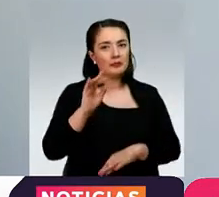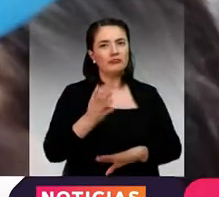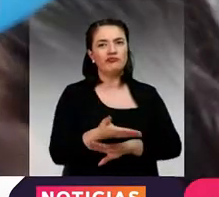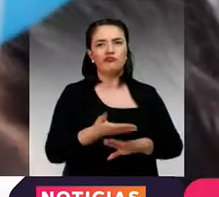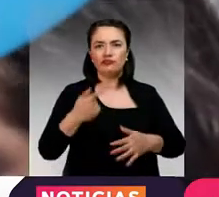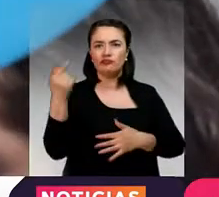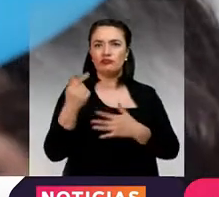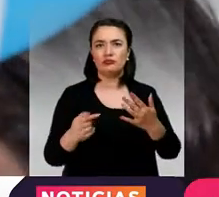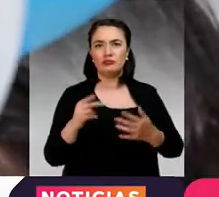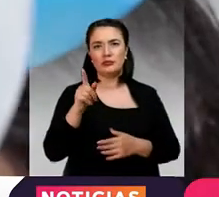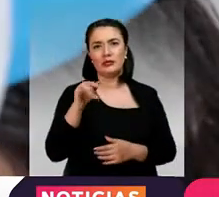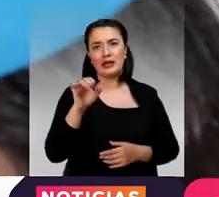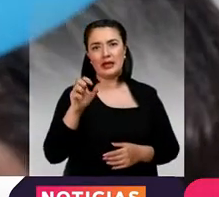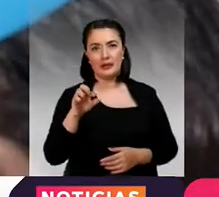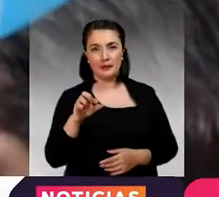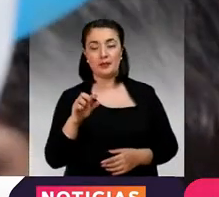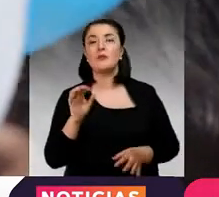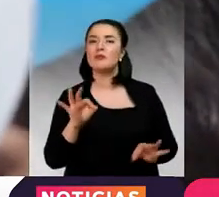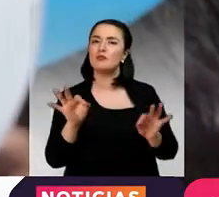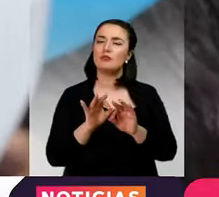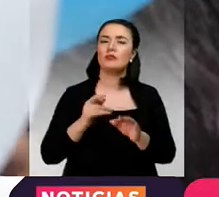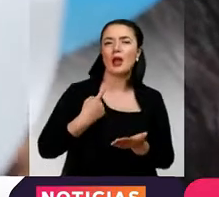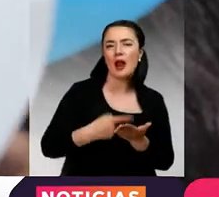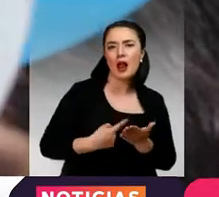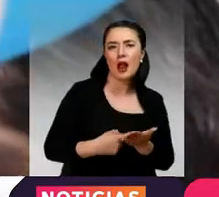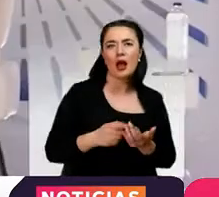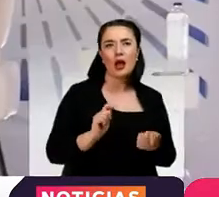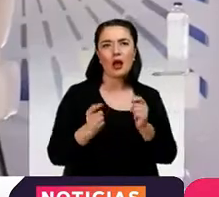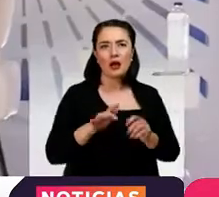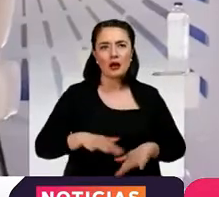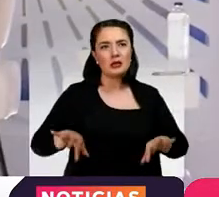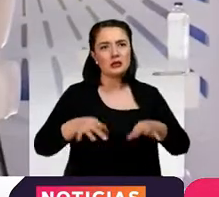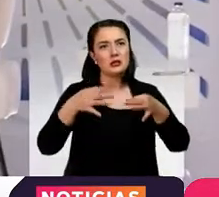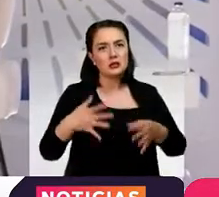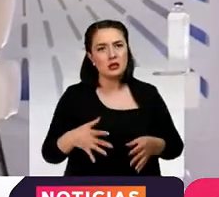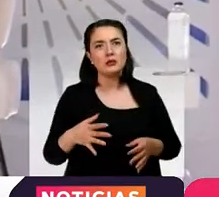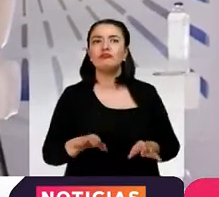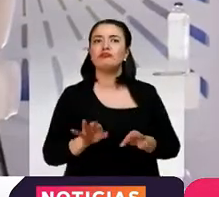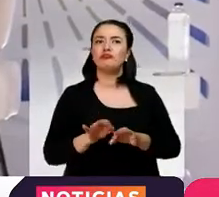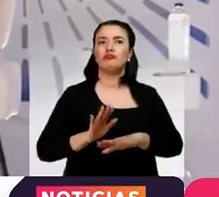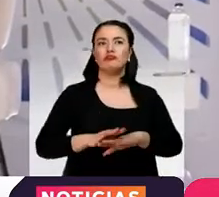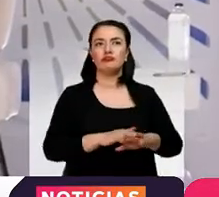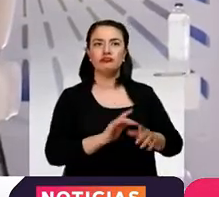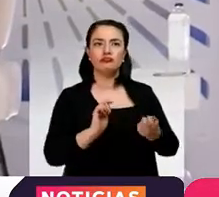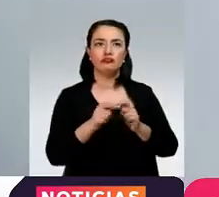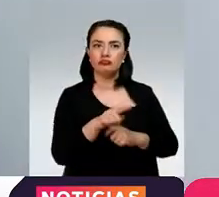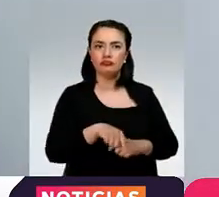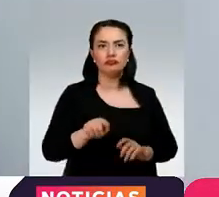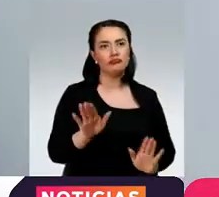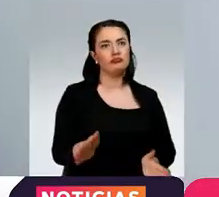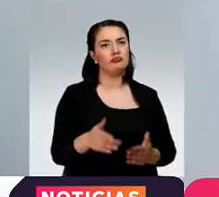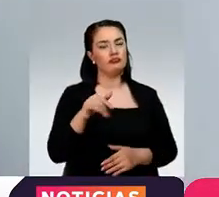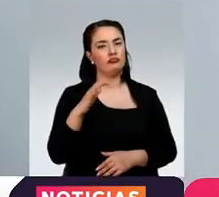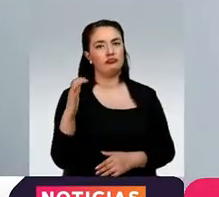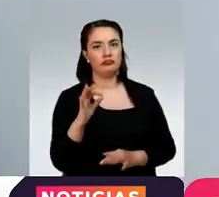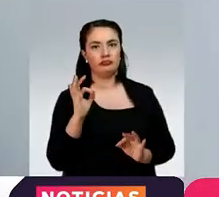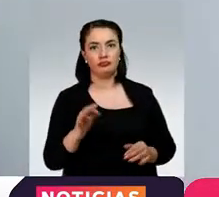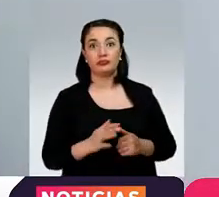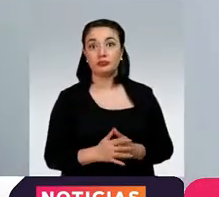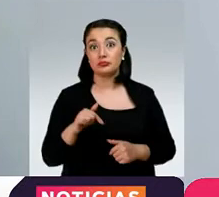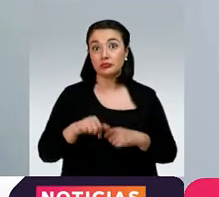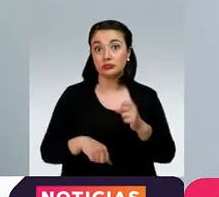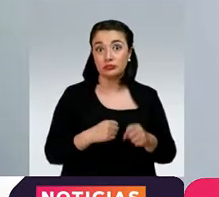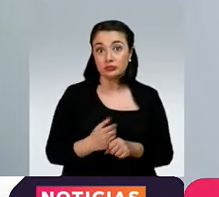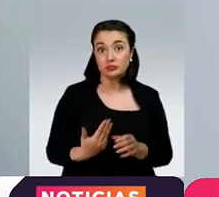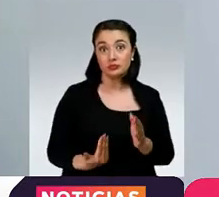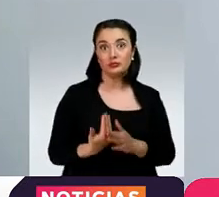JEP. Incluso propuso un diálogo para transformar a la seguridad e hizo el llamado al cambio para construir un mejor país. Que el nuevo año